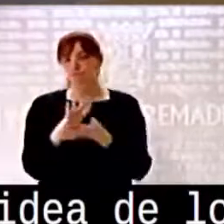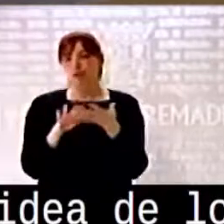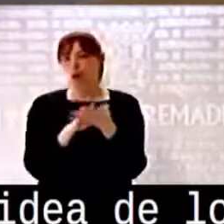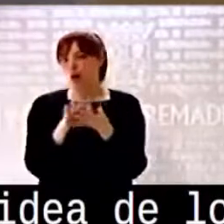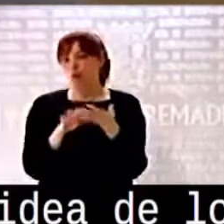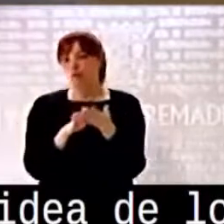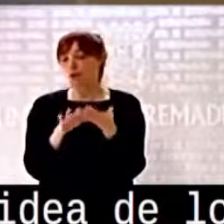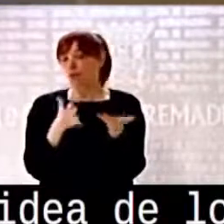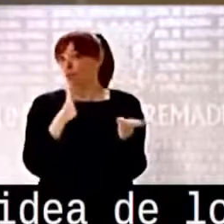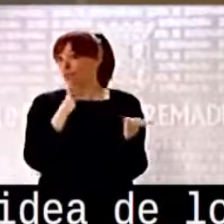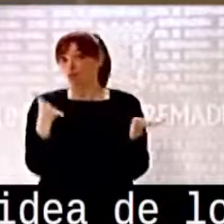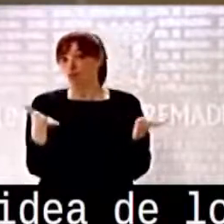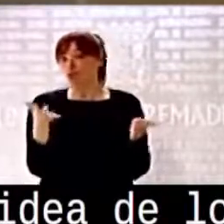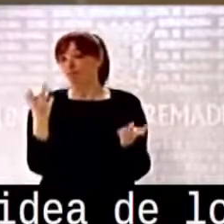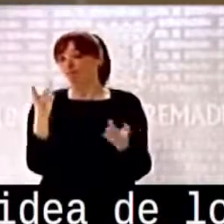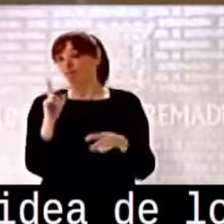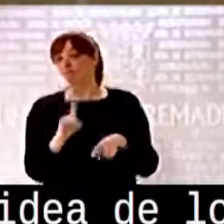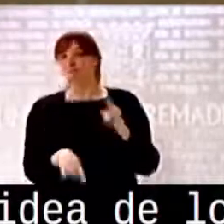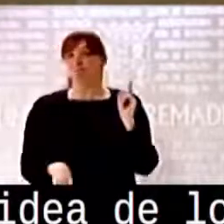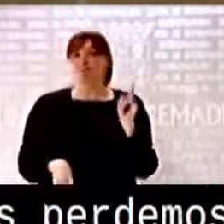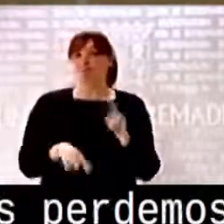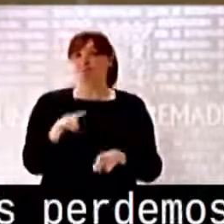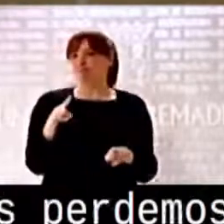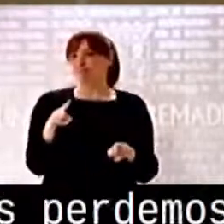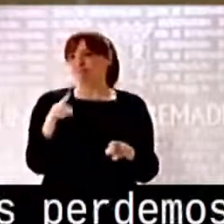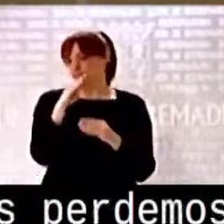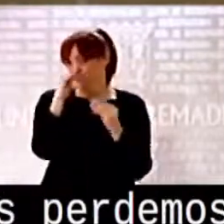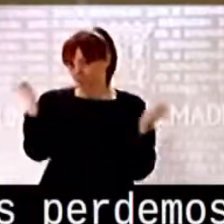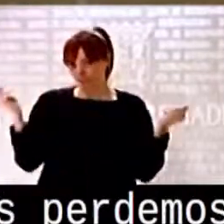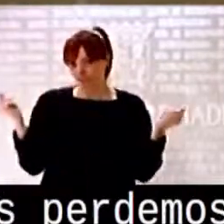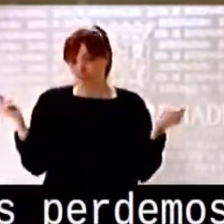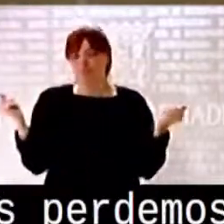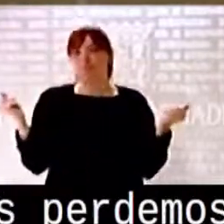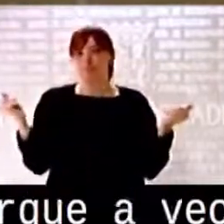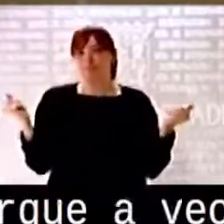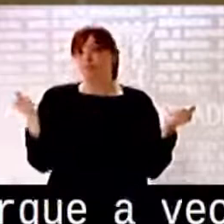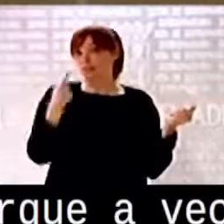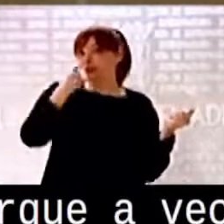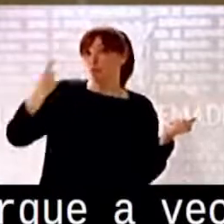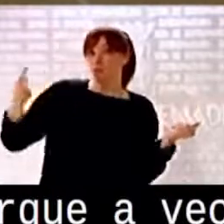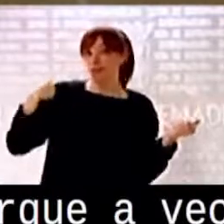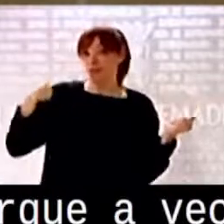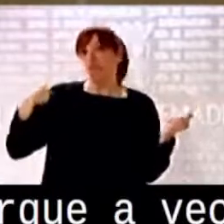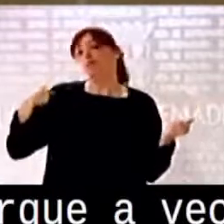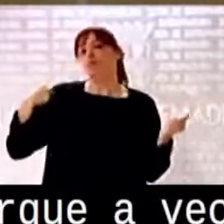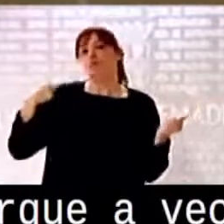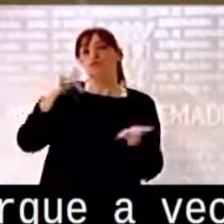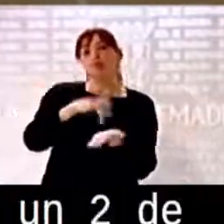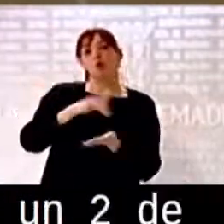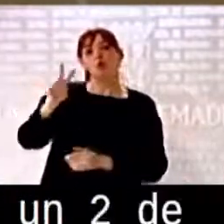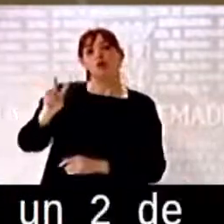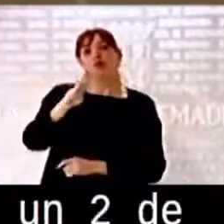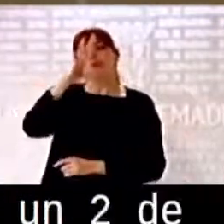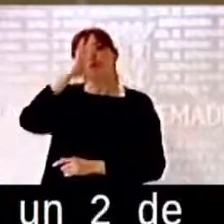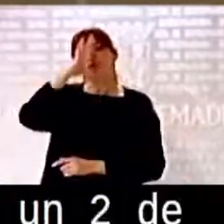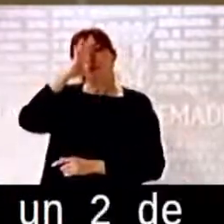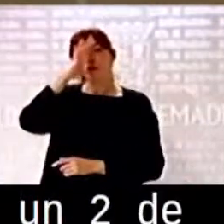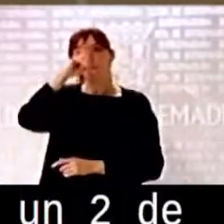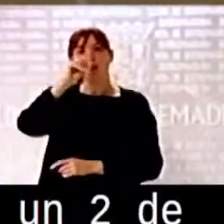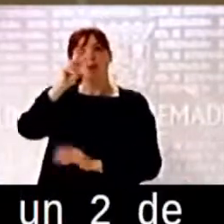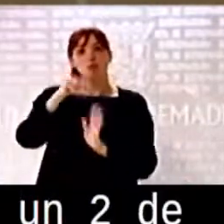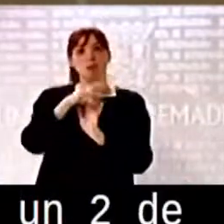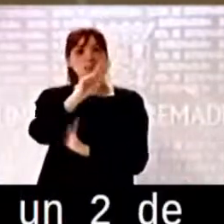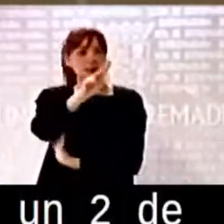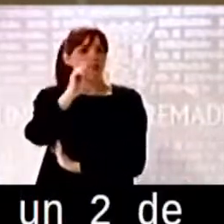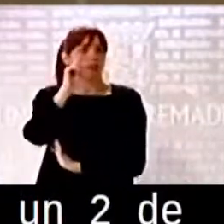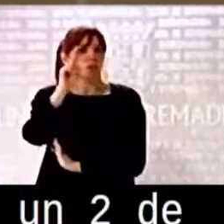hablando, porque a veces perdemos la perspectiva. Hace un año, un 2 de febrero del año